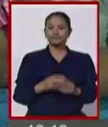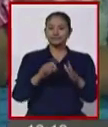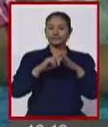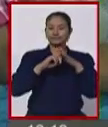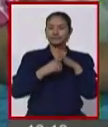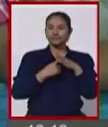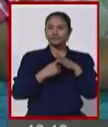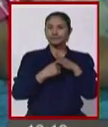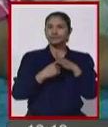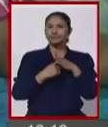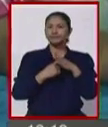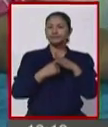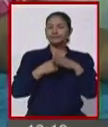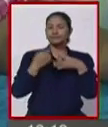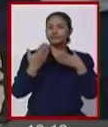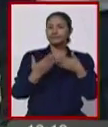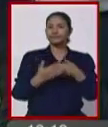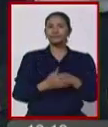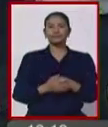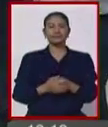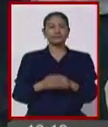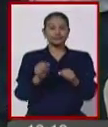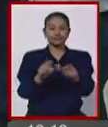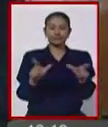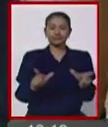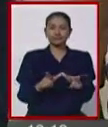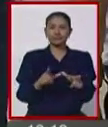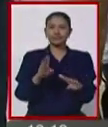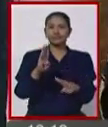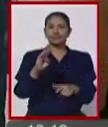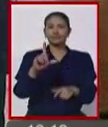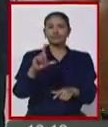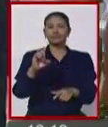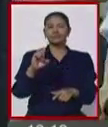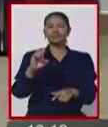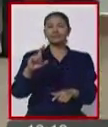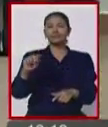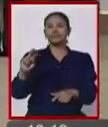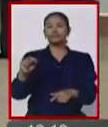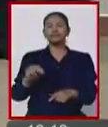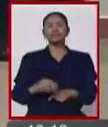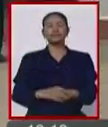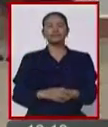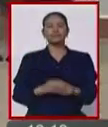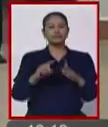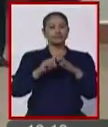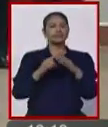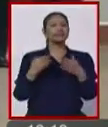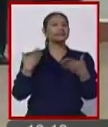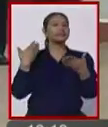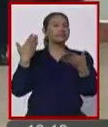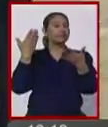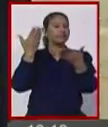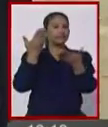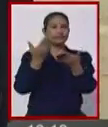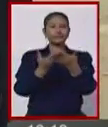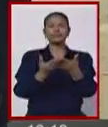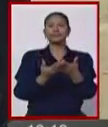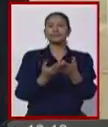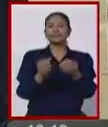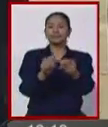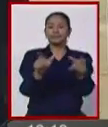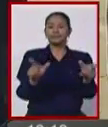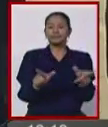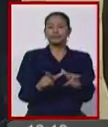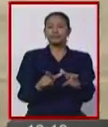arranca desde la comunidad de Belén y alcanza a la